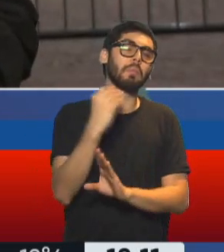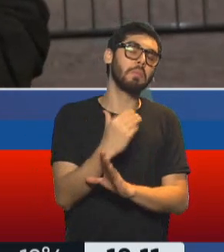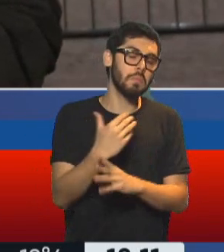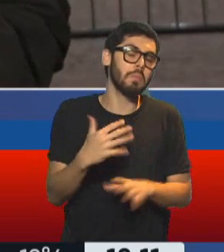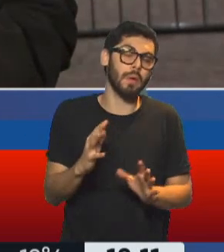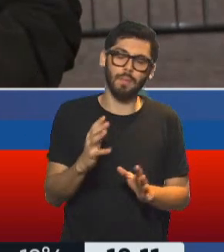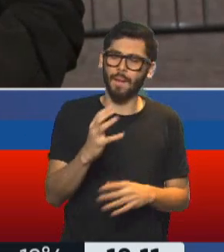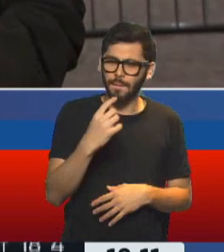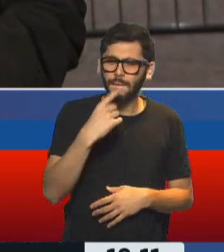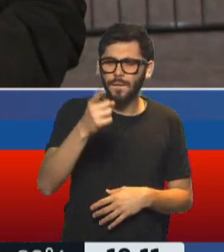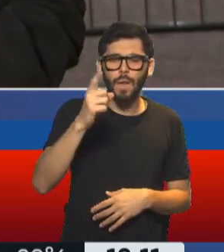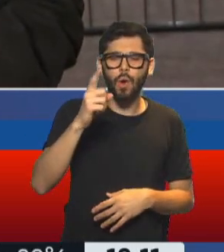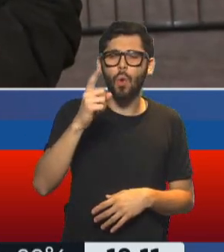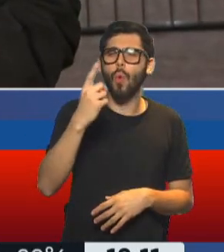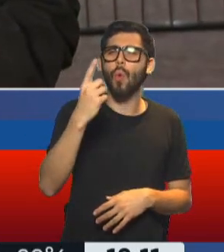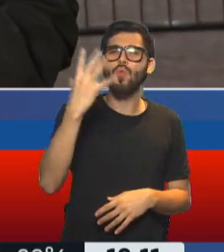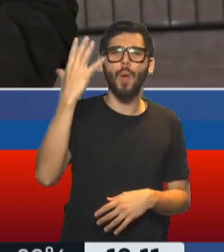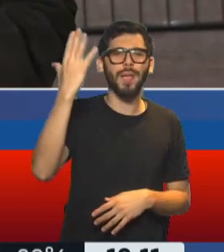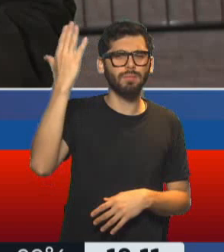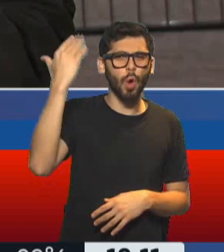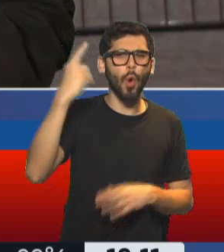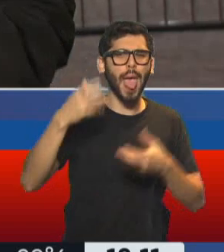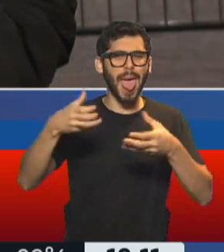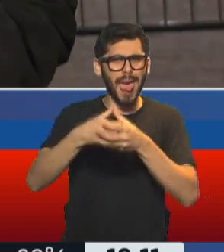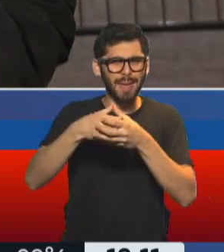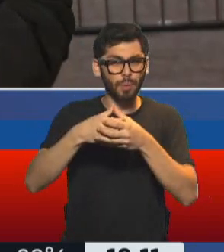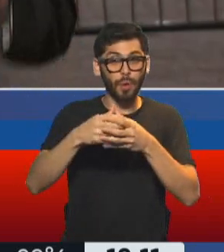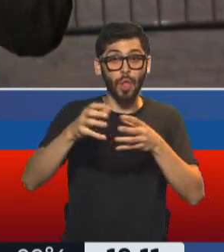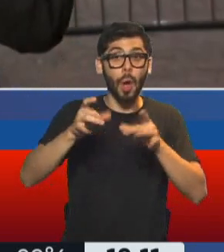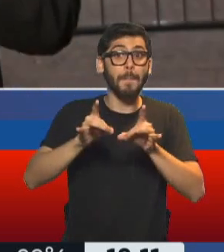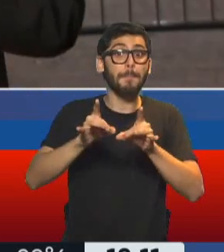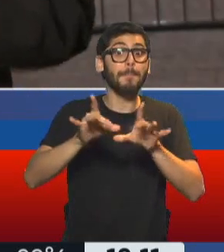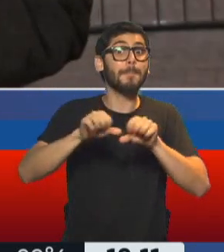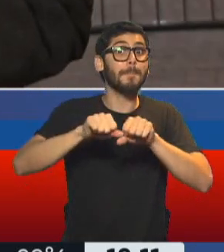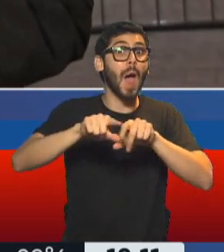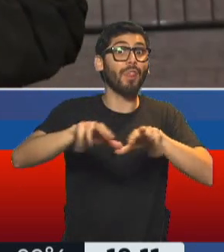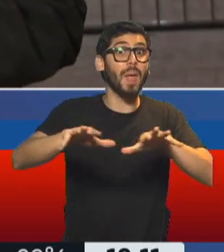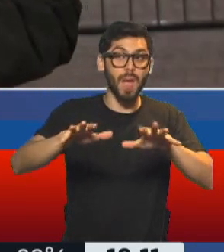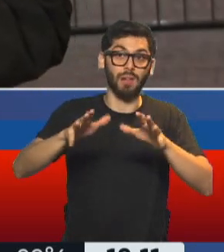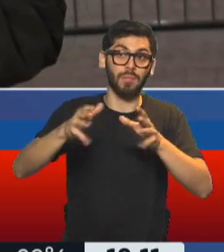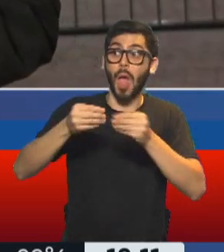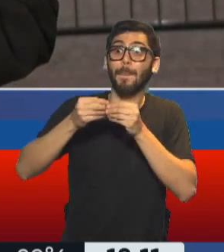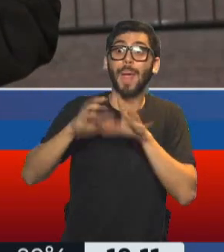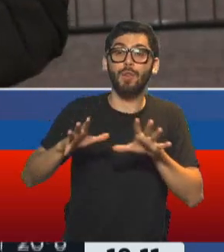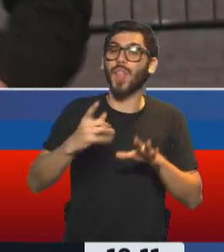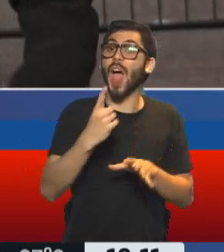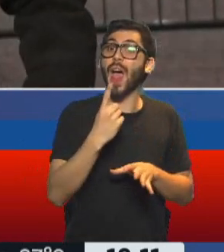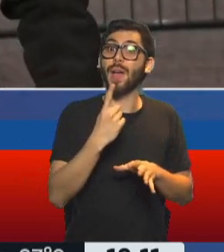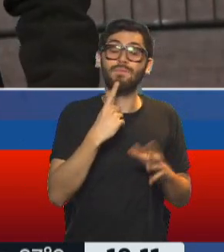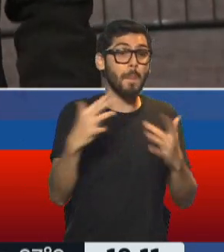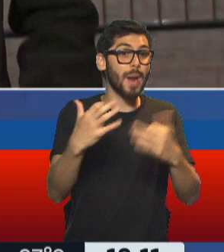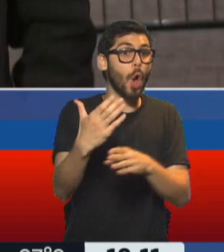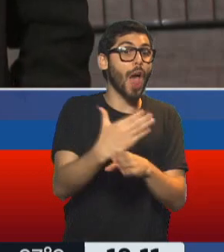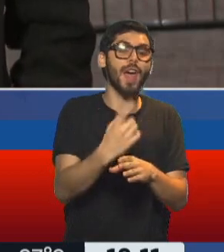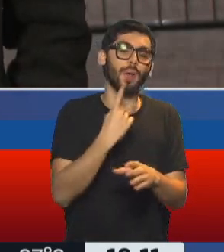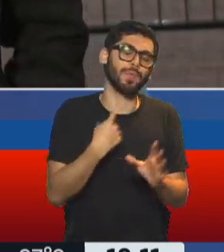antecedente de un equipo que no se presentó, que fue River, ¿se acuerdan? Sí. Cuando comenzó la pandemia a atacar fuerte en nuestro país. Pero ese día lo supimos un par de horas antes del encuentro.